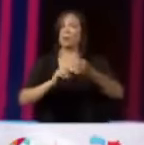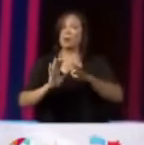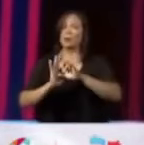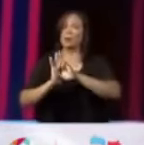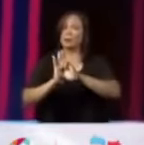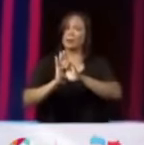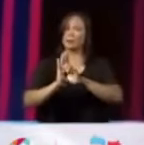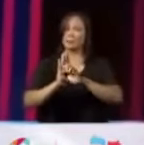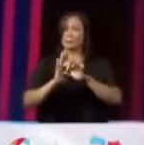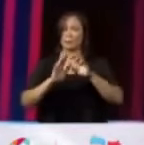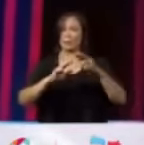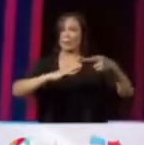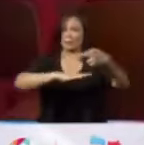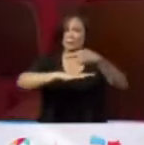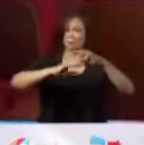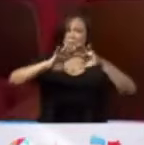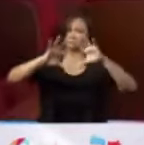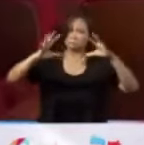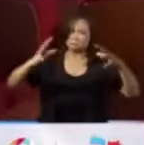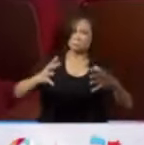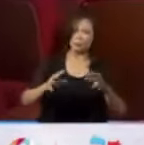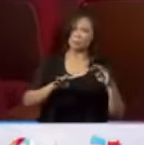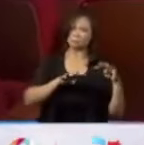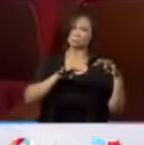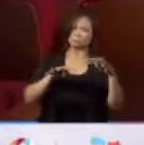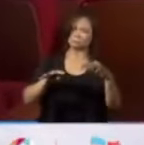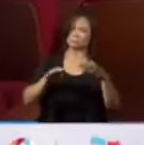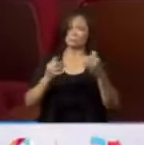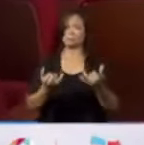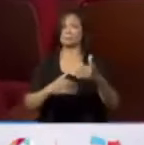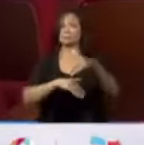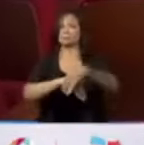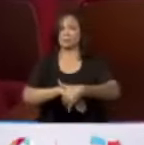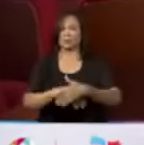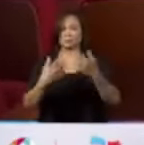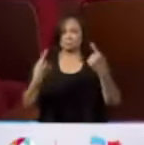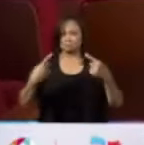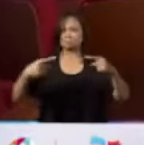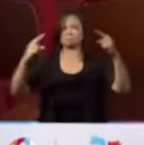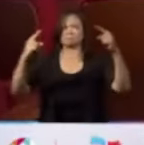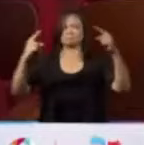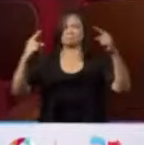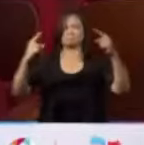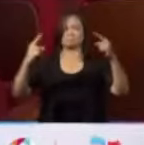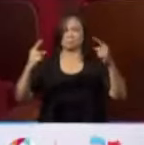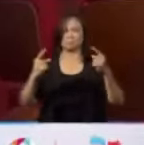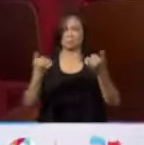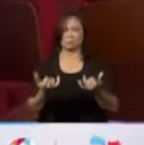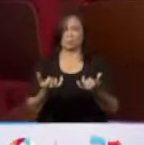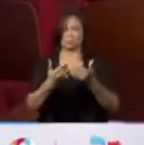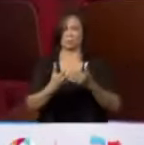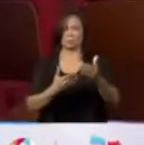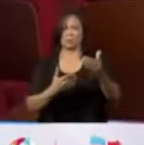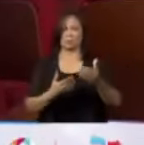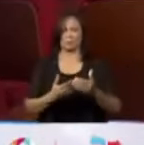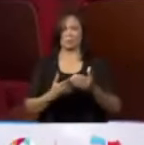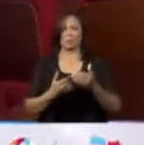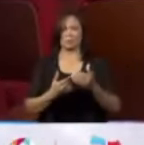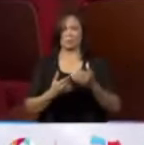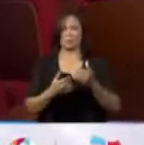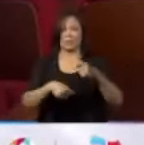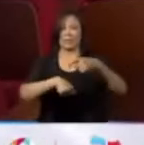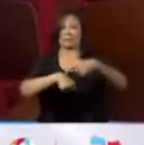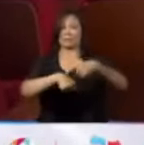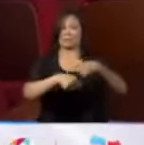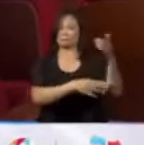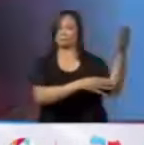ejemplo para toda la región. Esta noche se hace historia. Ahora sí, ha